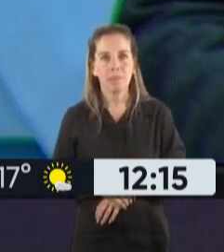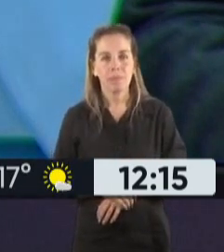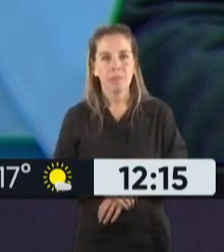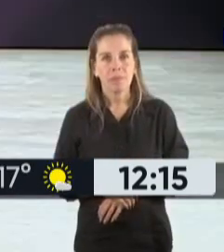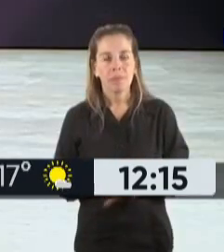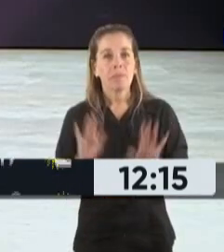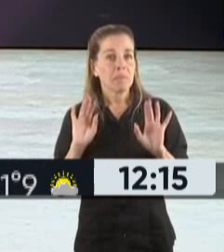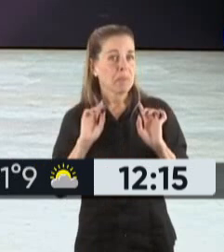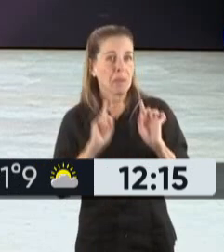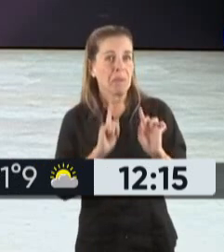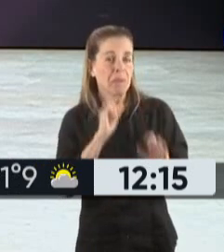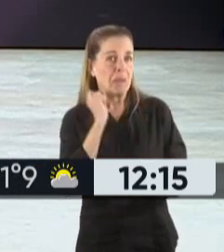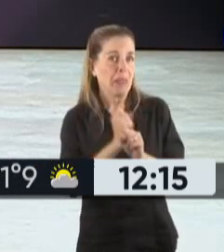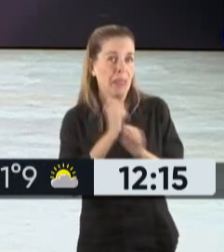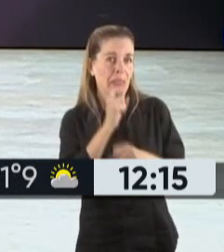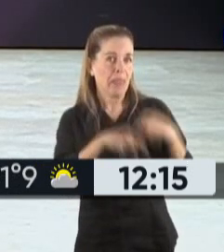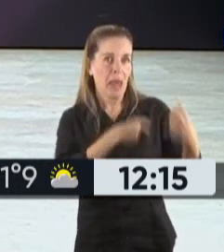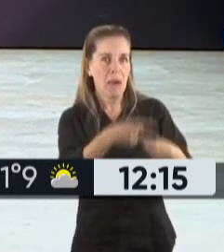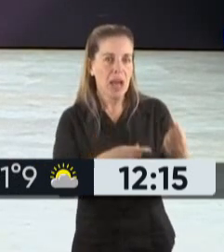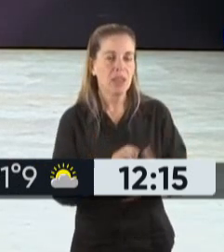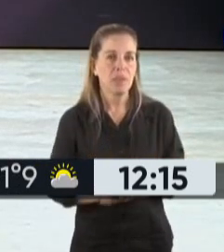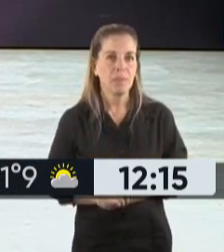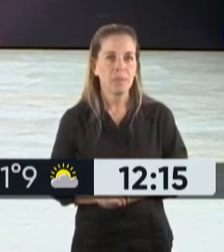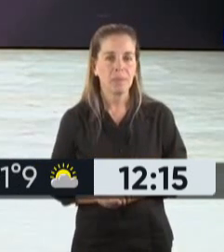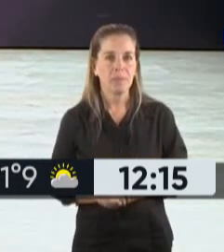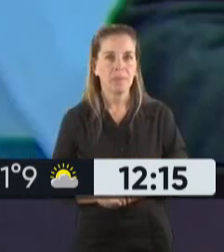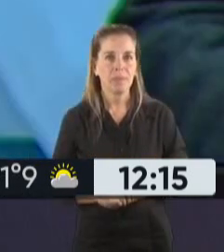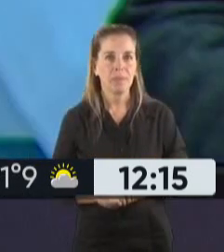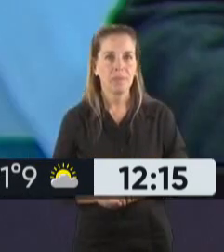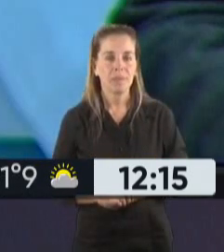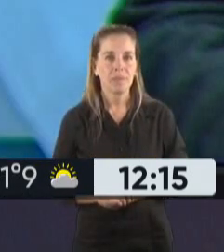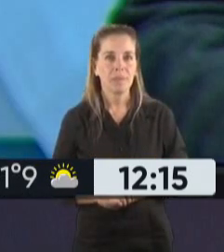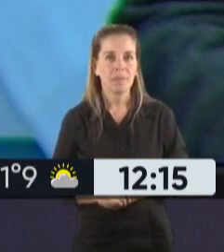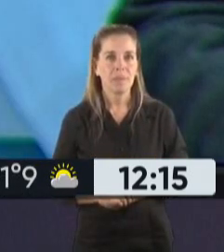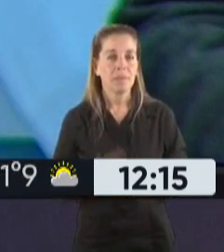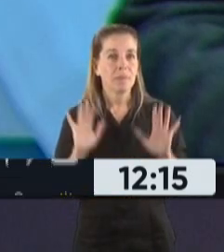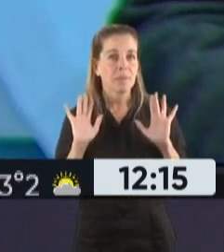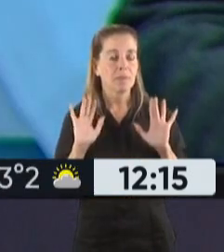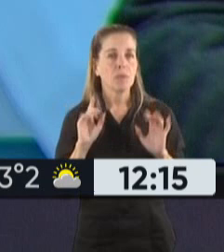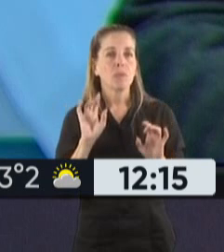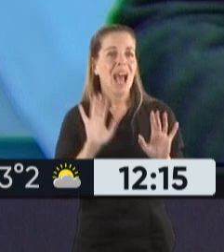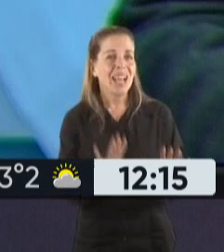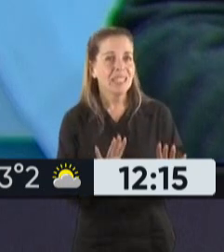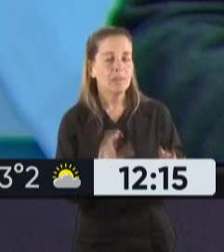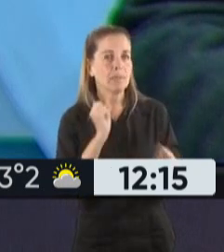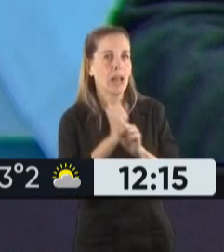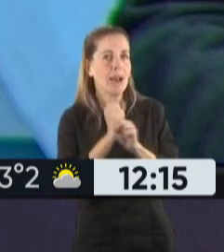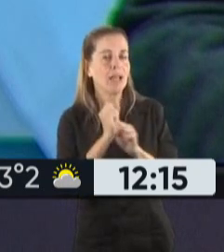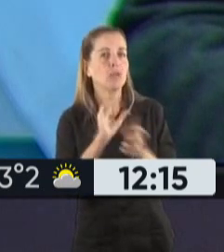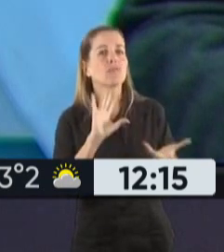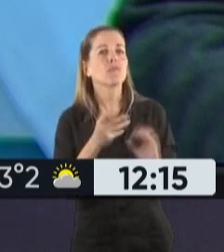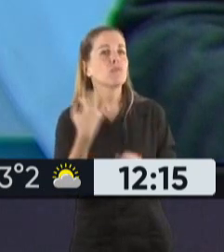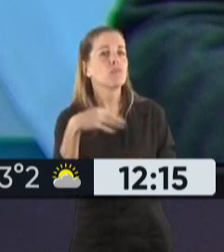Y sigamos trabajando. Sigamos trabajando. Es la única forma de que la Argentina